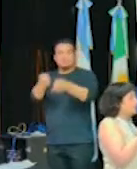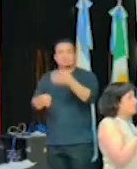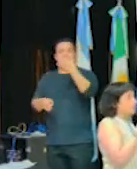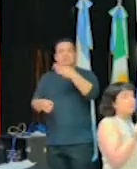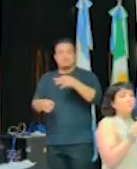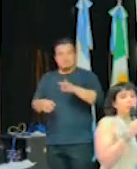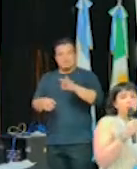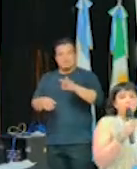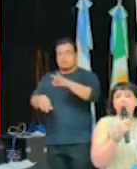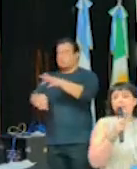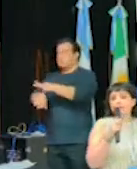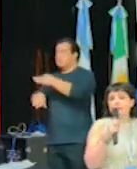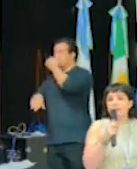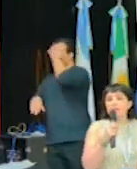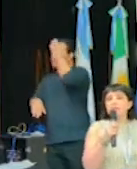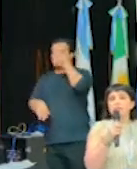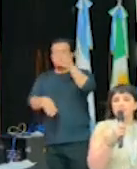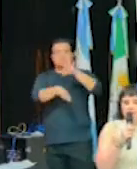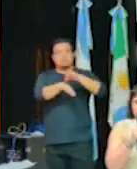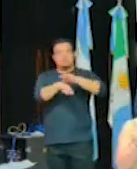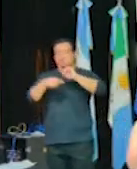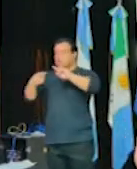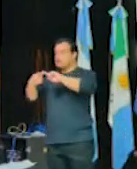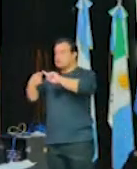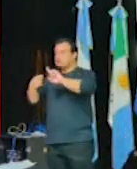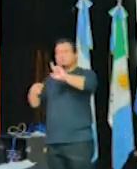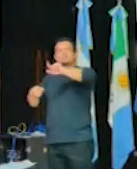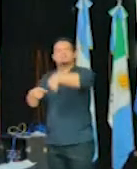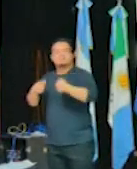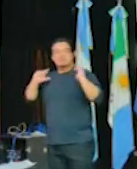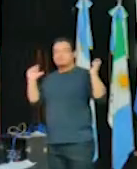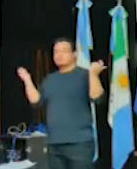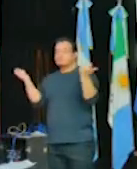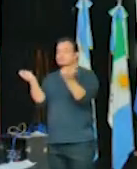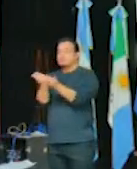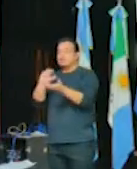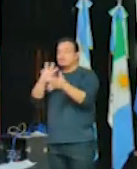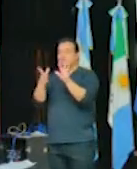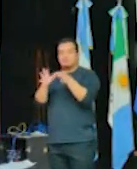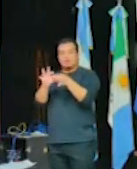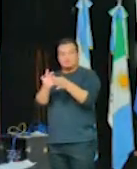es resultado de una narrativa social, ¿sí? Donde